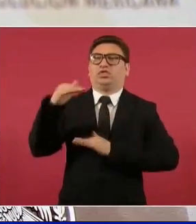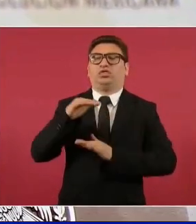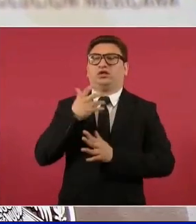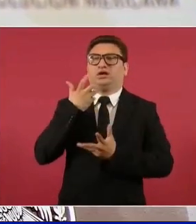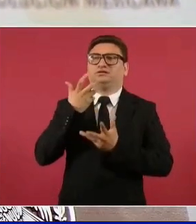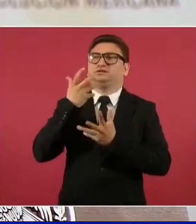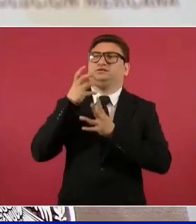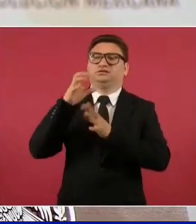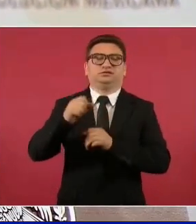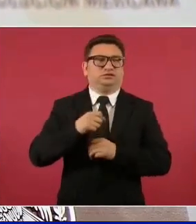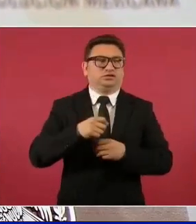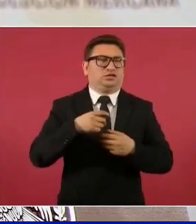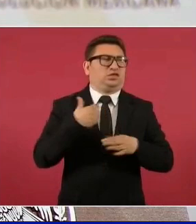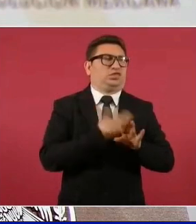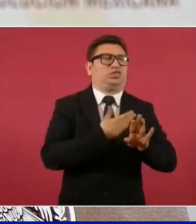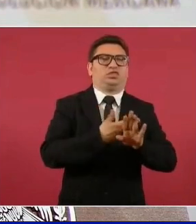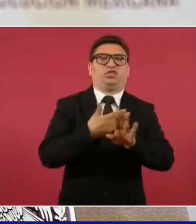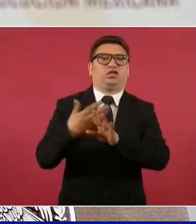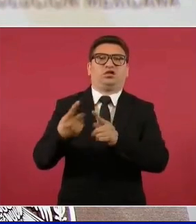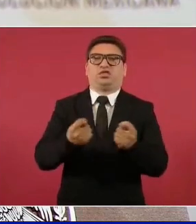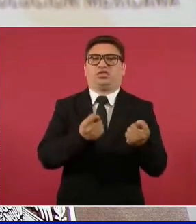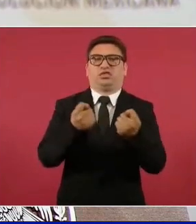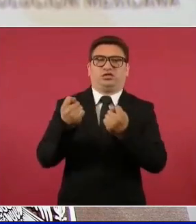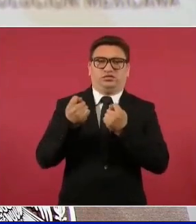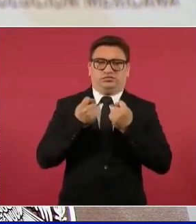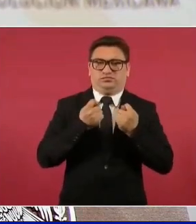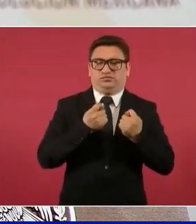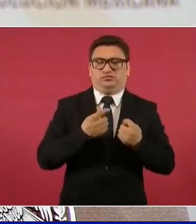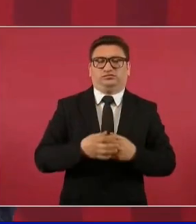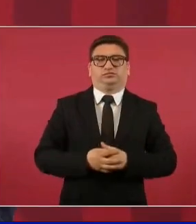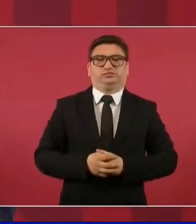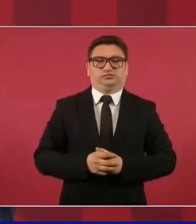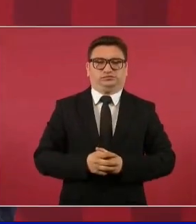morales y no importar